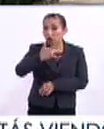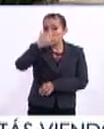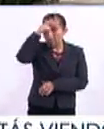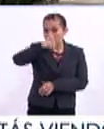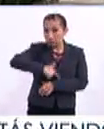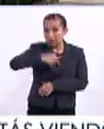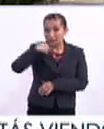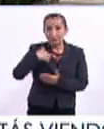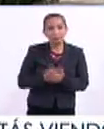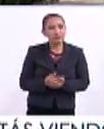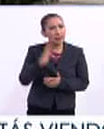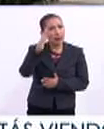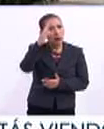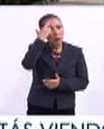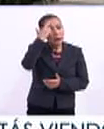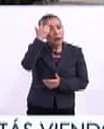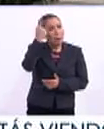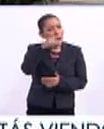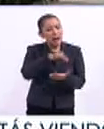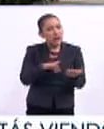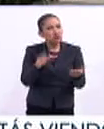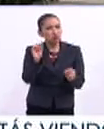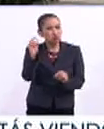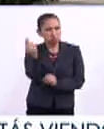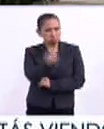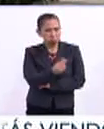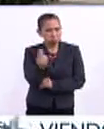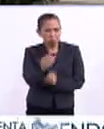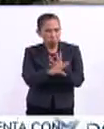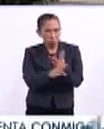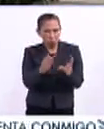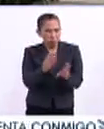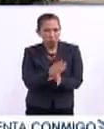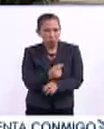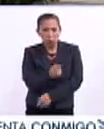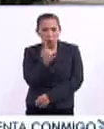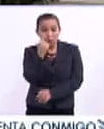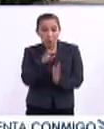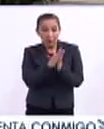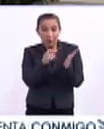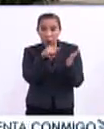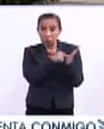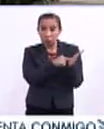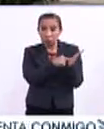noche. Y recuerde que para leer no se necesitan muchas cosas. Un buen libro a